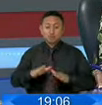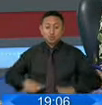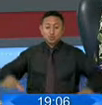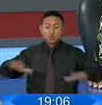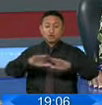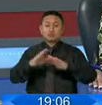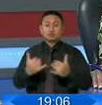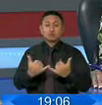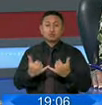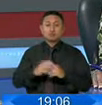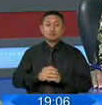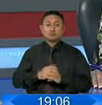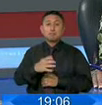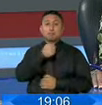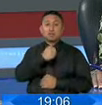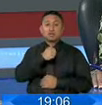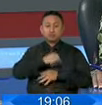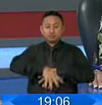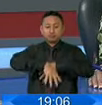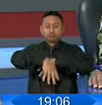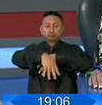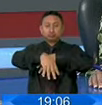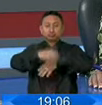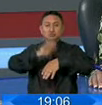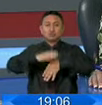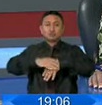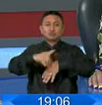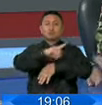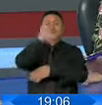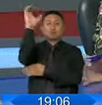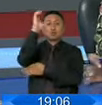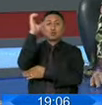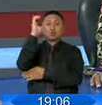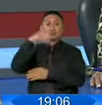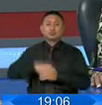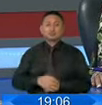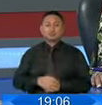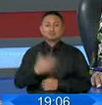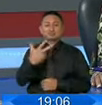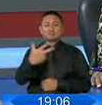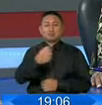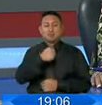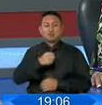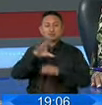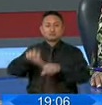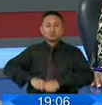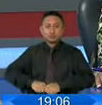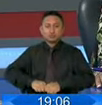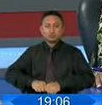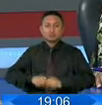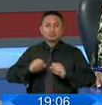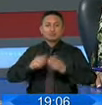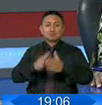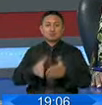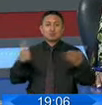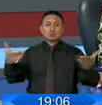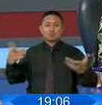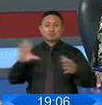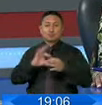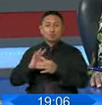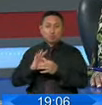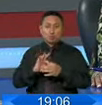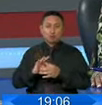está realizando un plantón en protesta a lo ocurrido en la frontera norte, el secuestro de estos tres periodistas de Diario El Comercio, nuestros